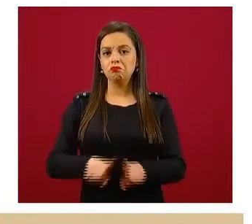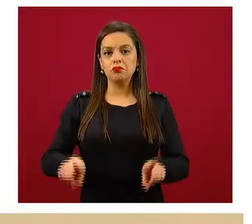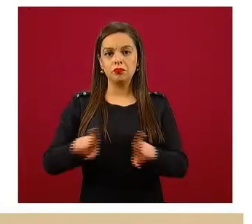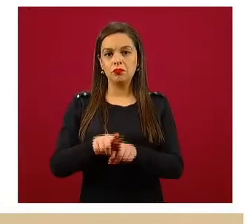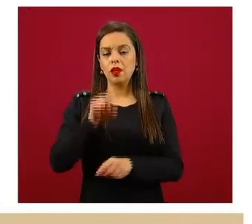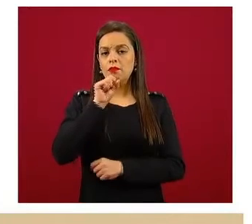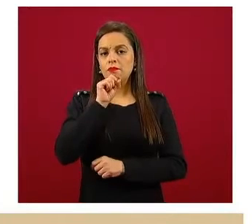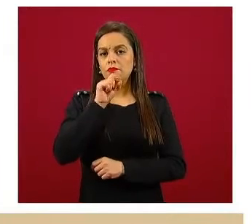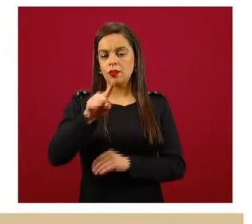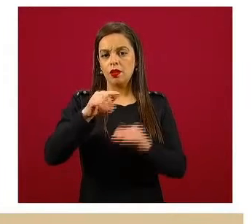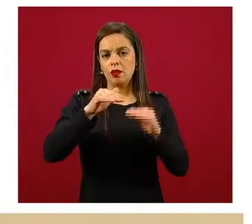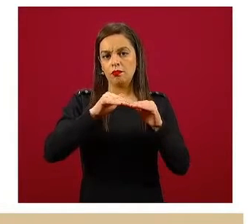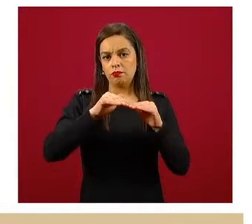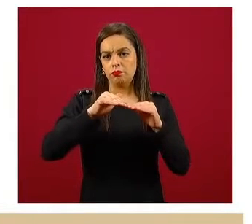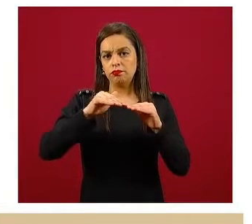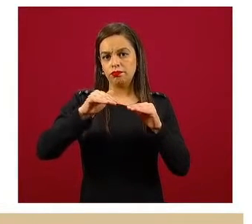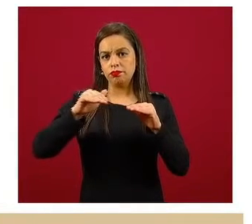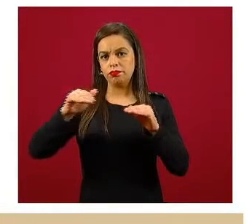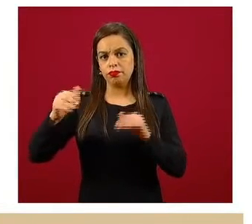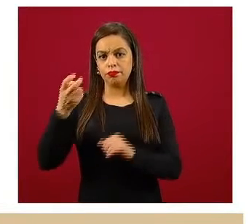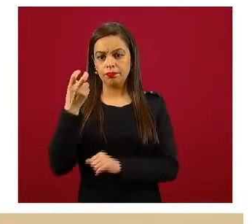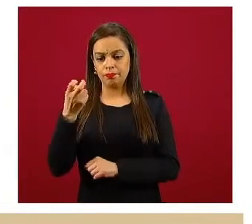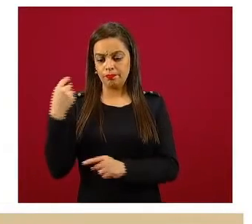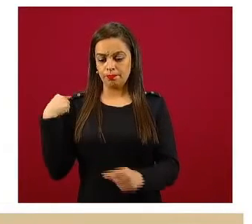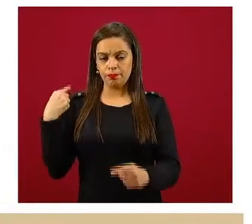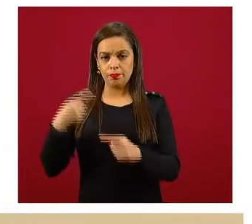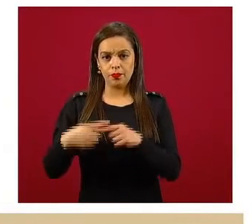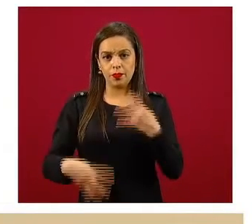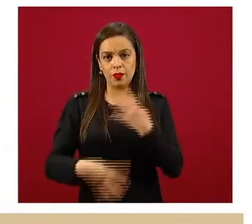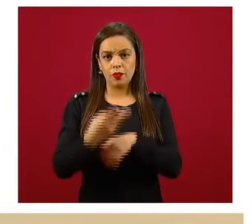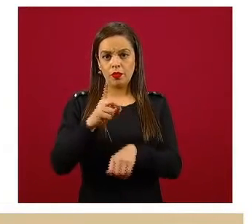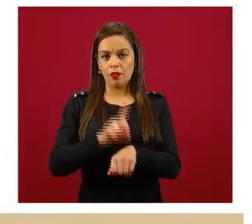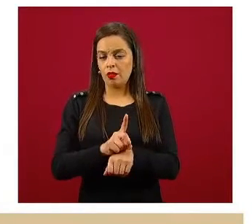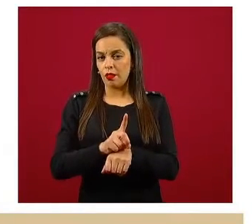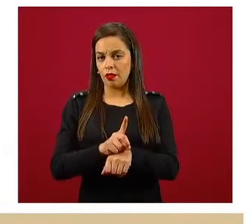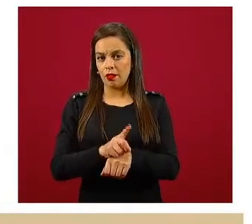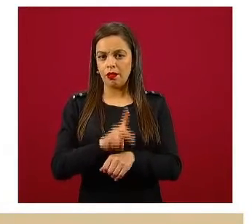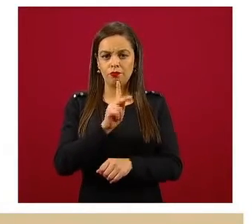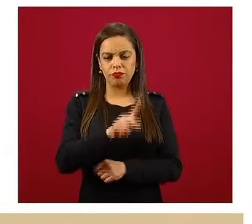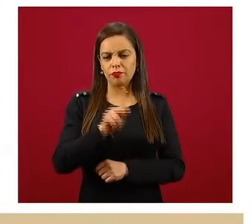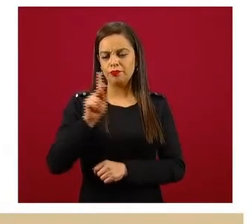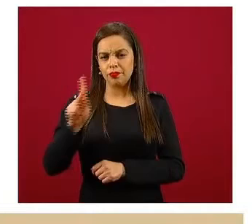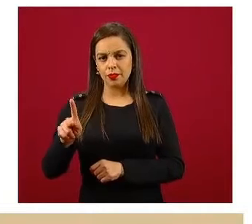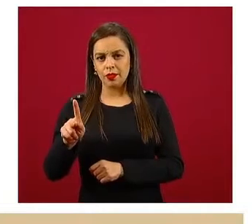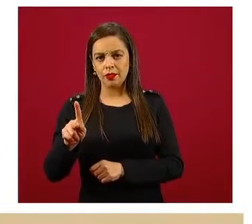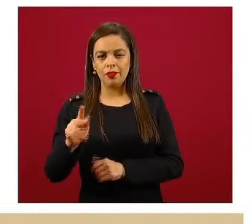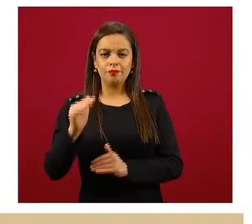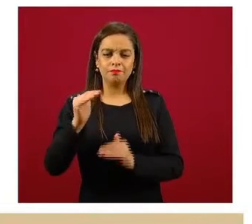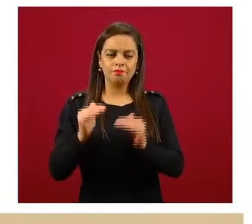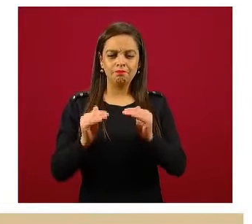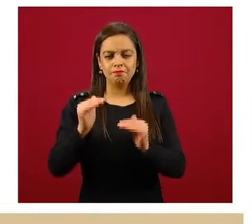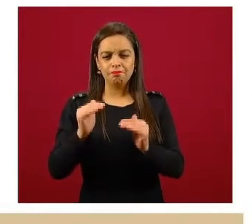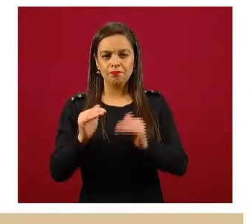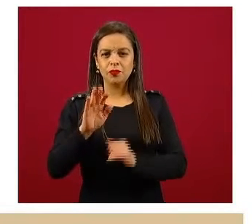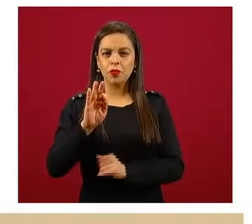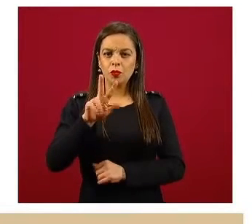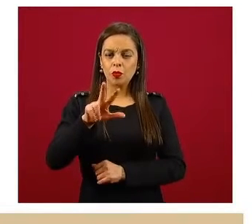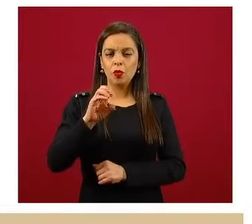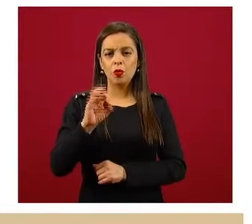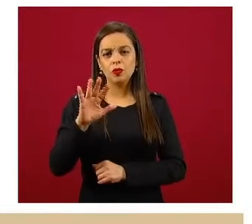una proporción de esos casos en los últimos 14 días similar, ha estado variando entre un 48